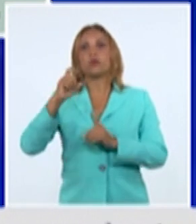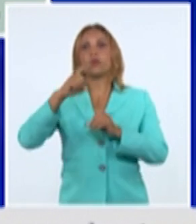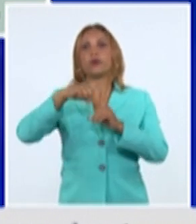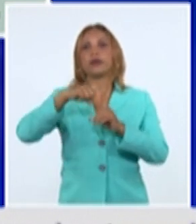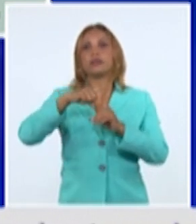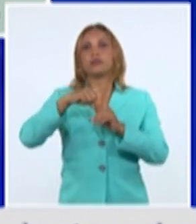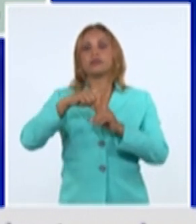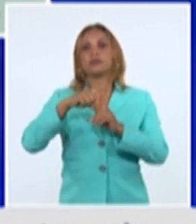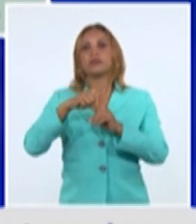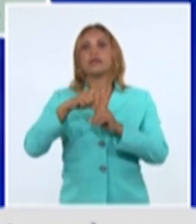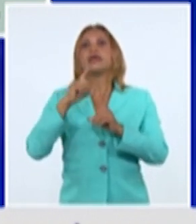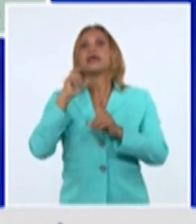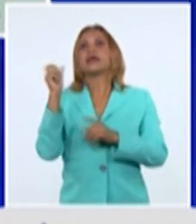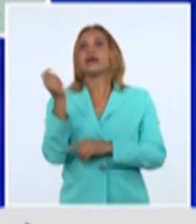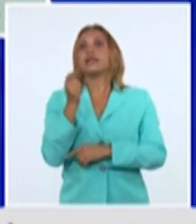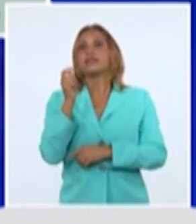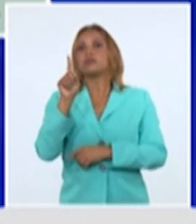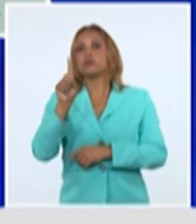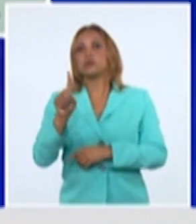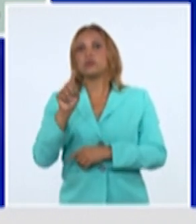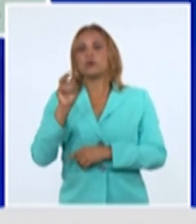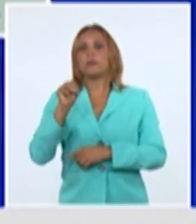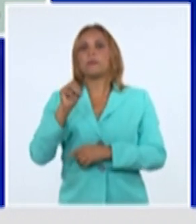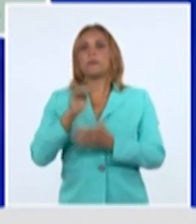de Calixto García y Moa.